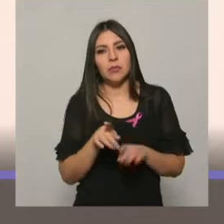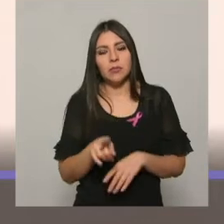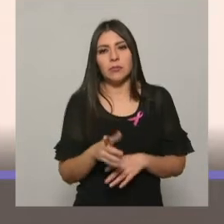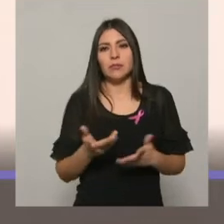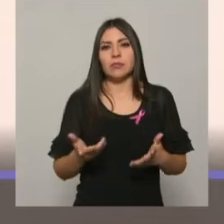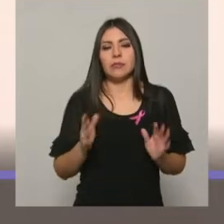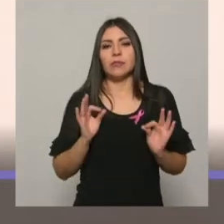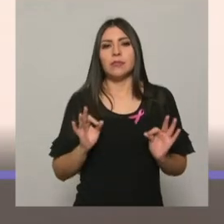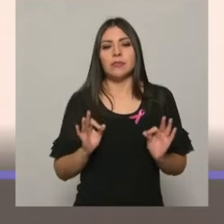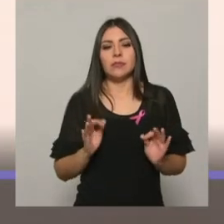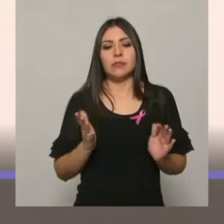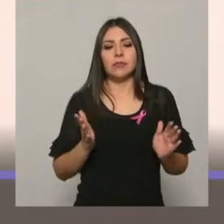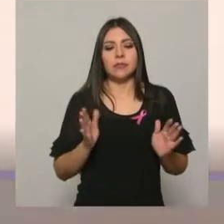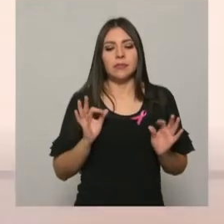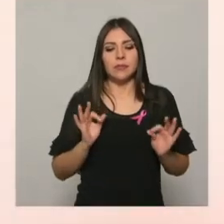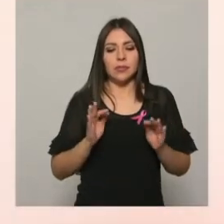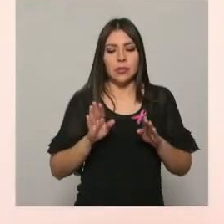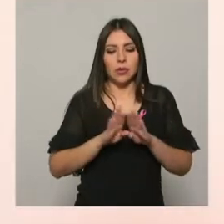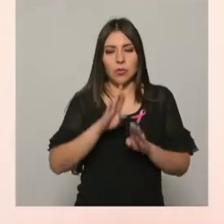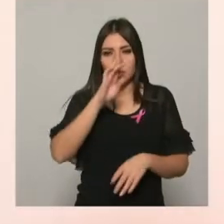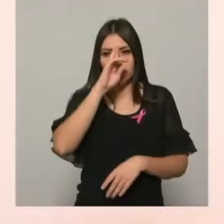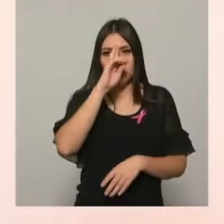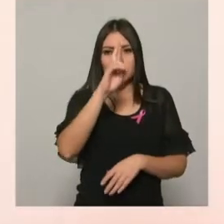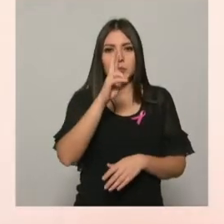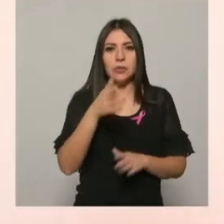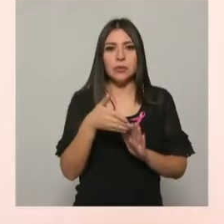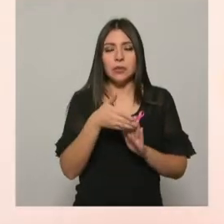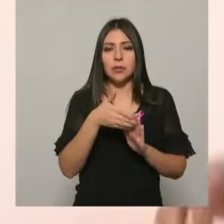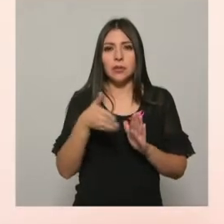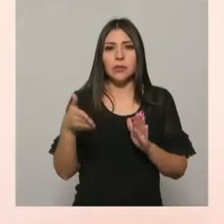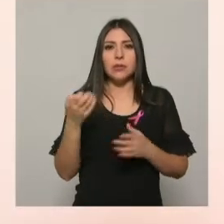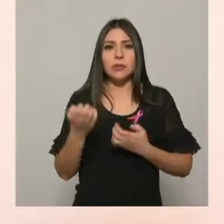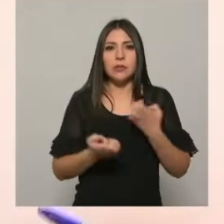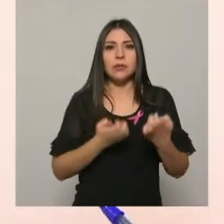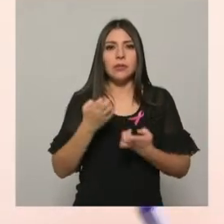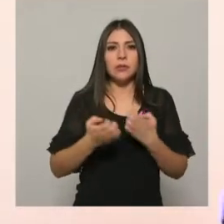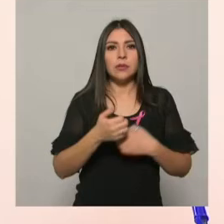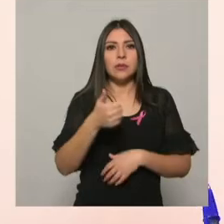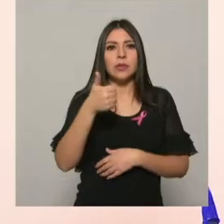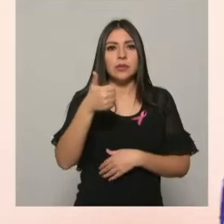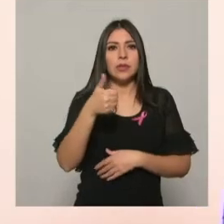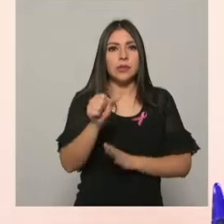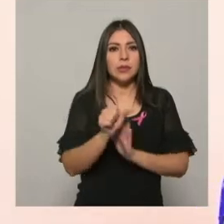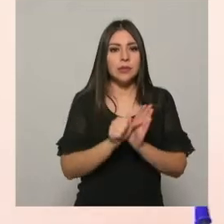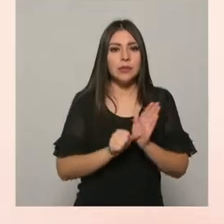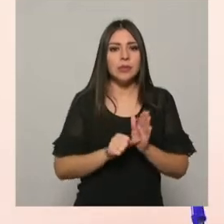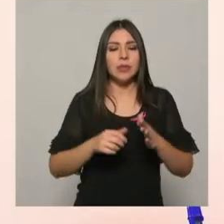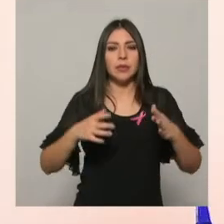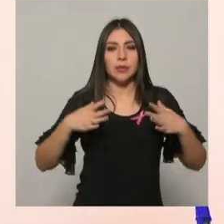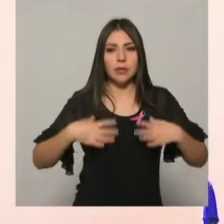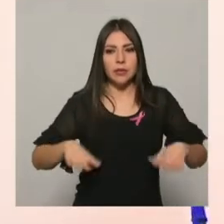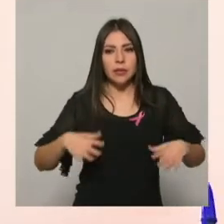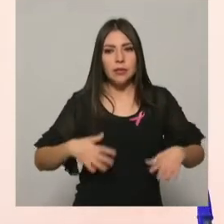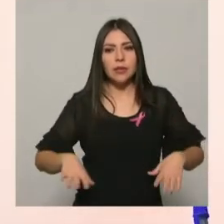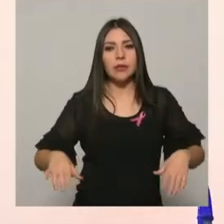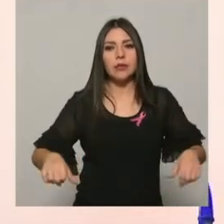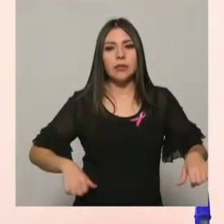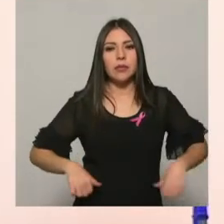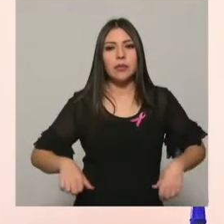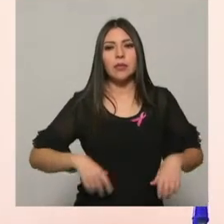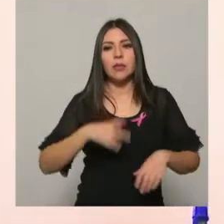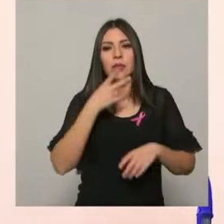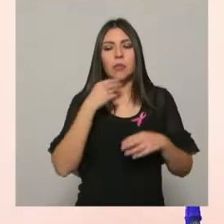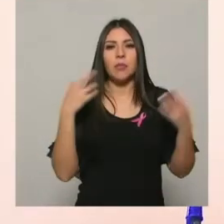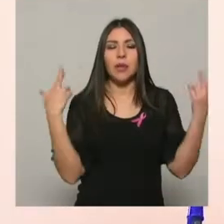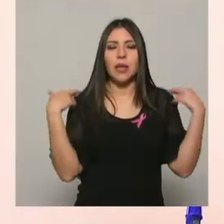respeto. Tuvimos una preparación de más de 6 meses, junto con vestuario, con actuaciones, con el profesor